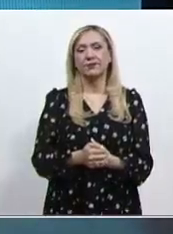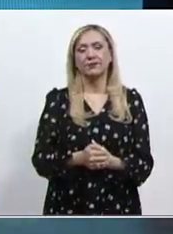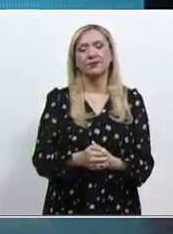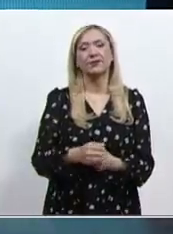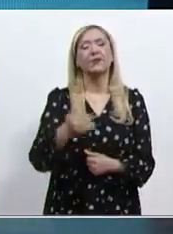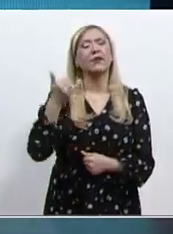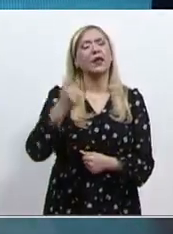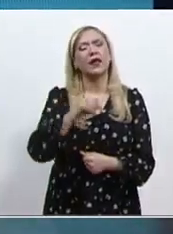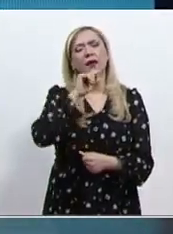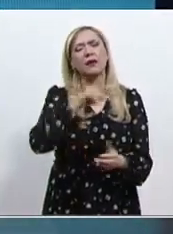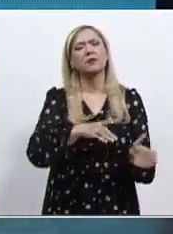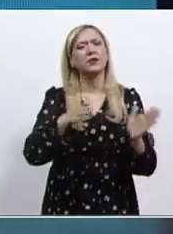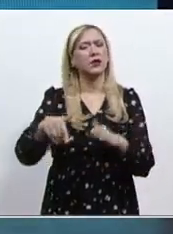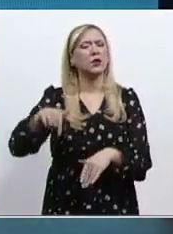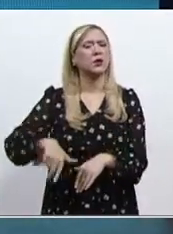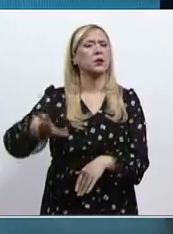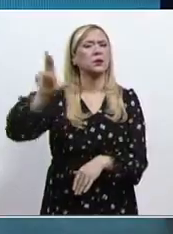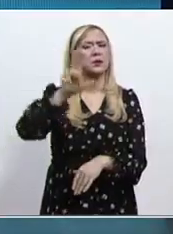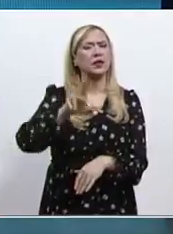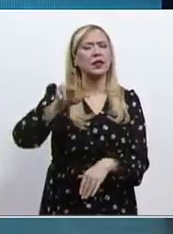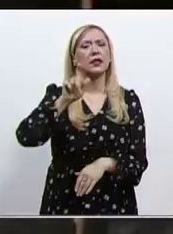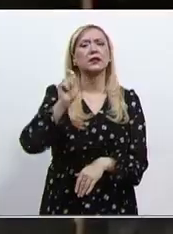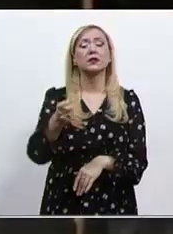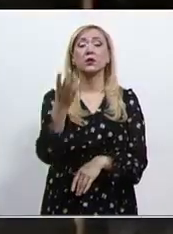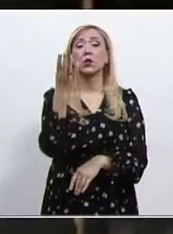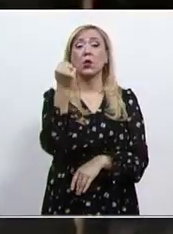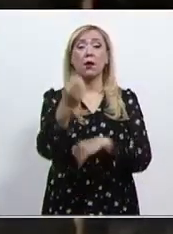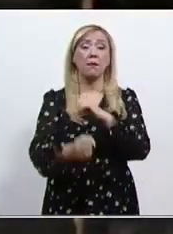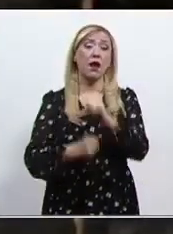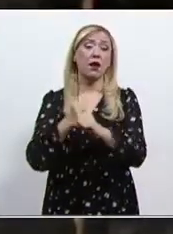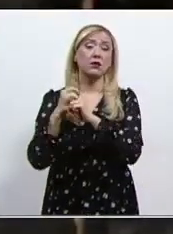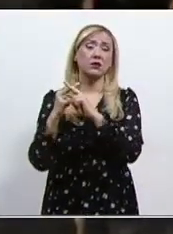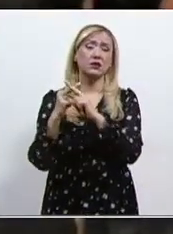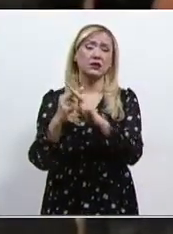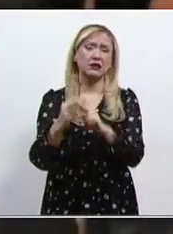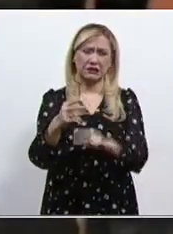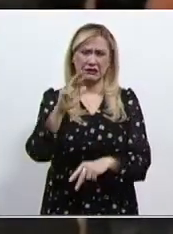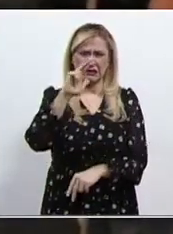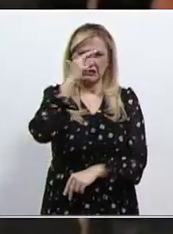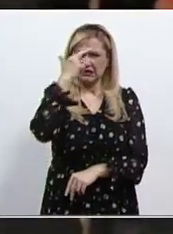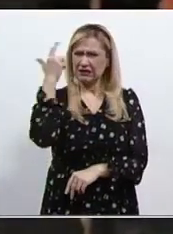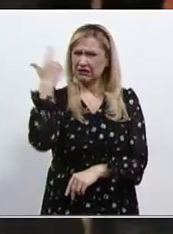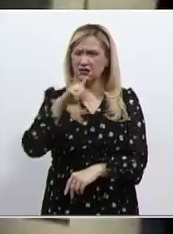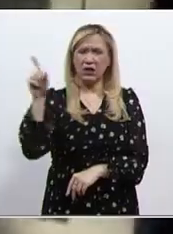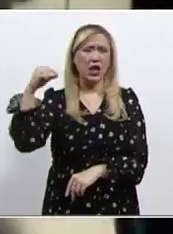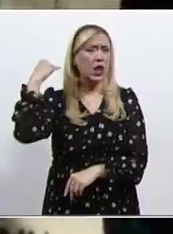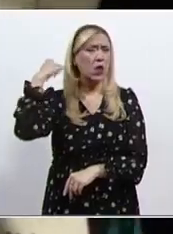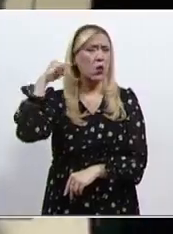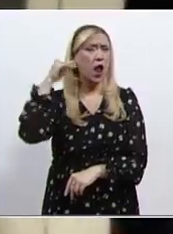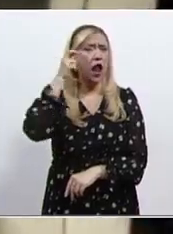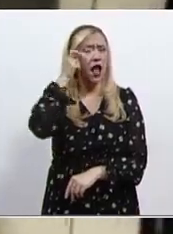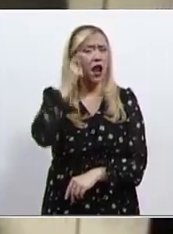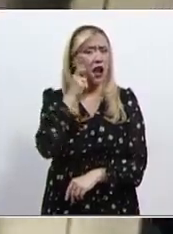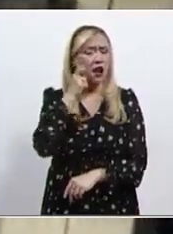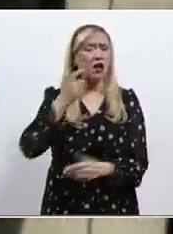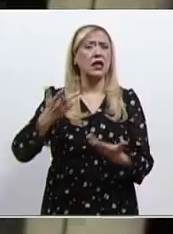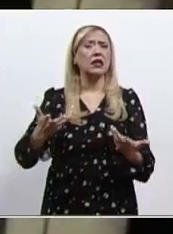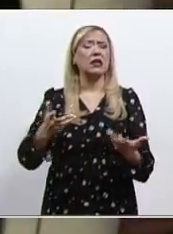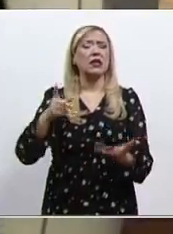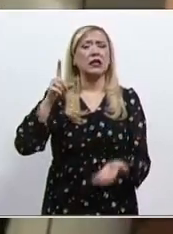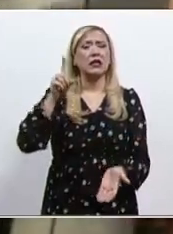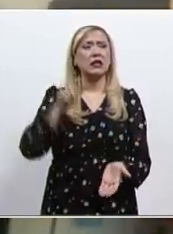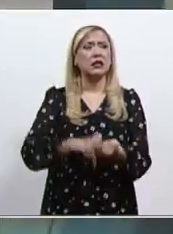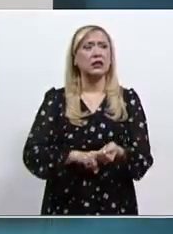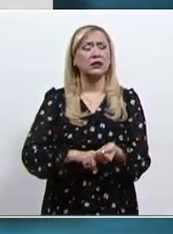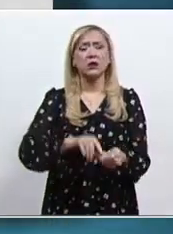y en otra información Este martes se cumplen nueve años de los lamentables sucesos registrados en Iguala Guerrero que dejó como saldo la desaparición